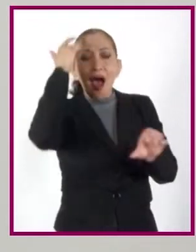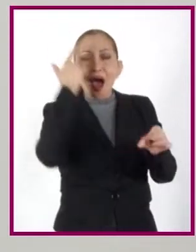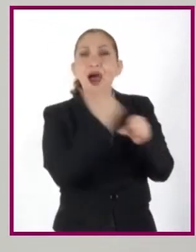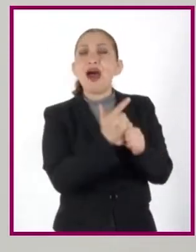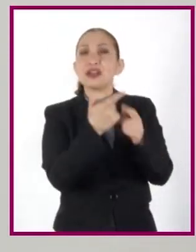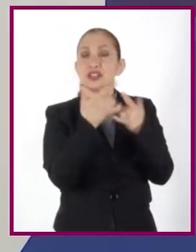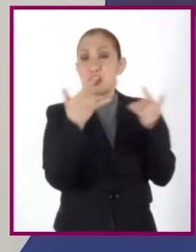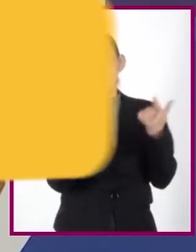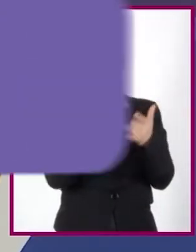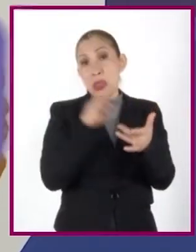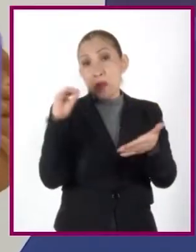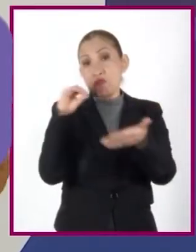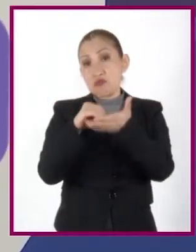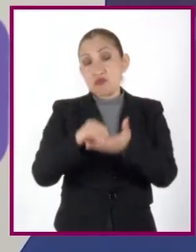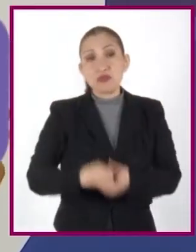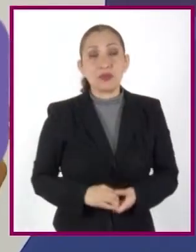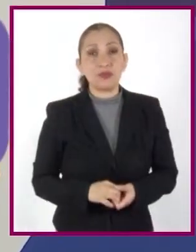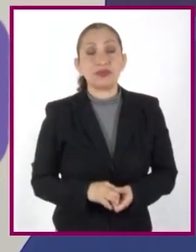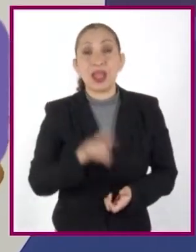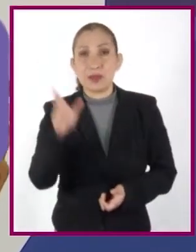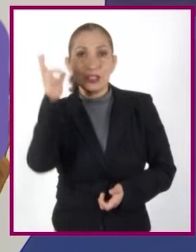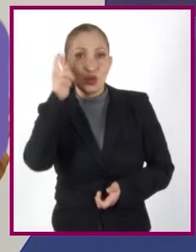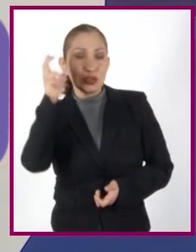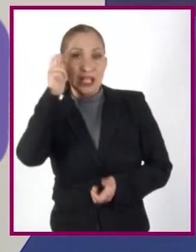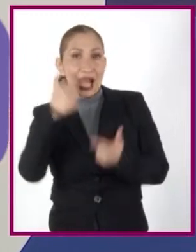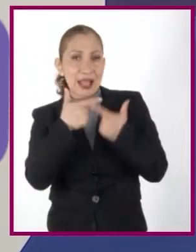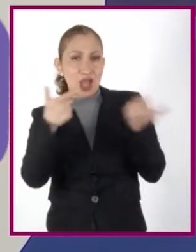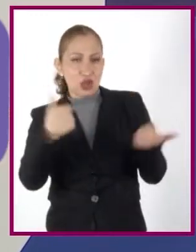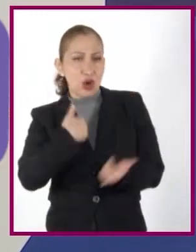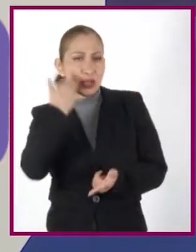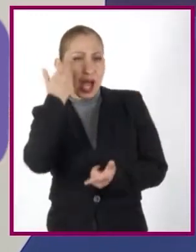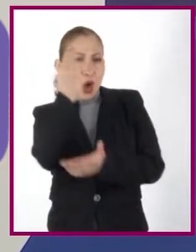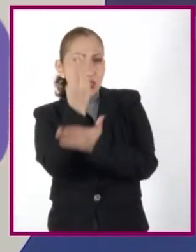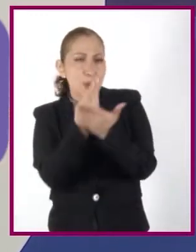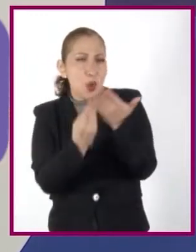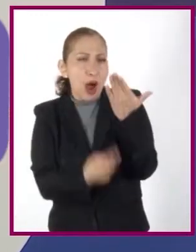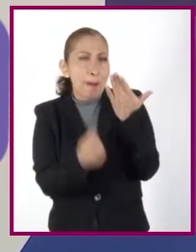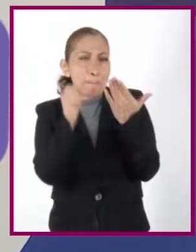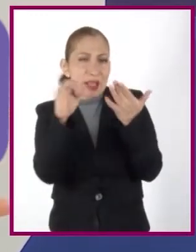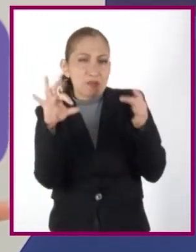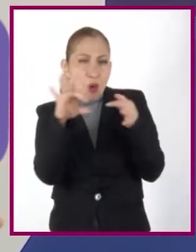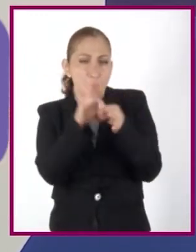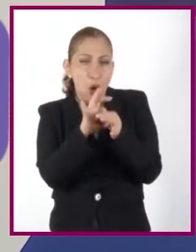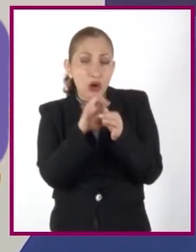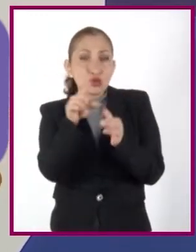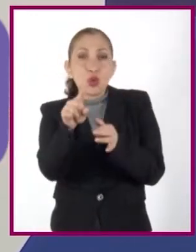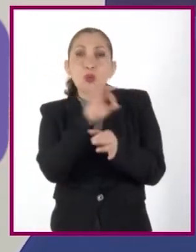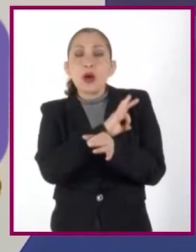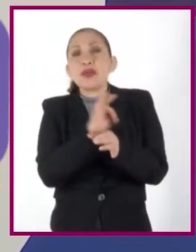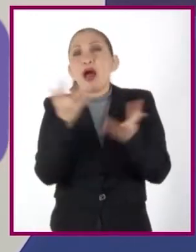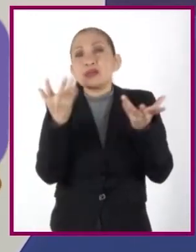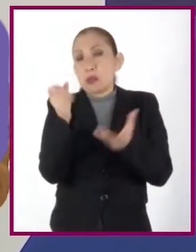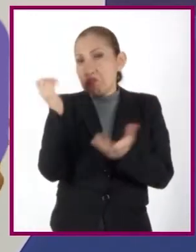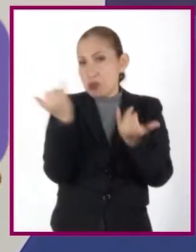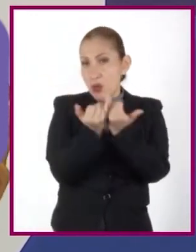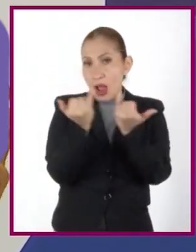válido emplearlo. Después de escuchar las leyendas, me gustaría dibujar algo referente a ellas. Ustedes pueden hacer lo mismo. Esto les ayudará